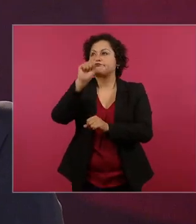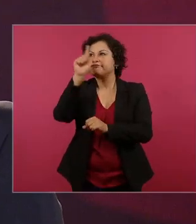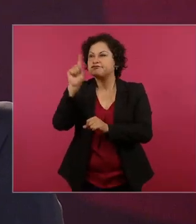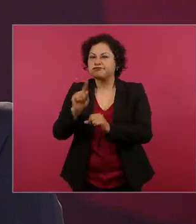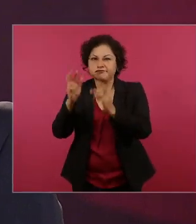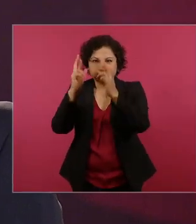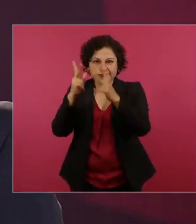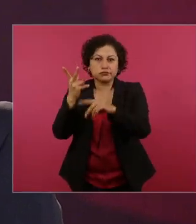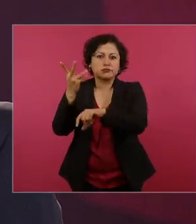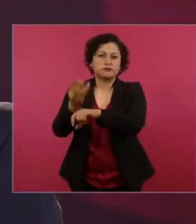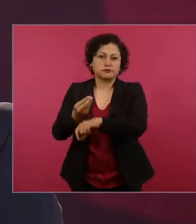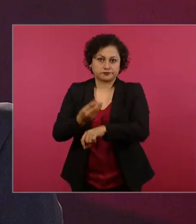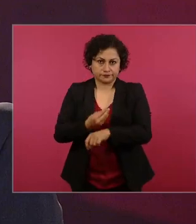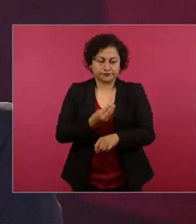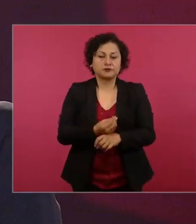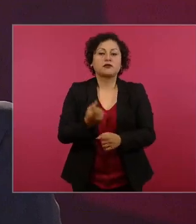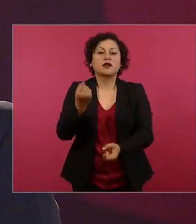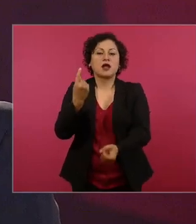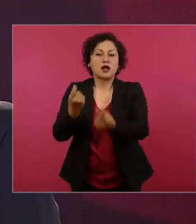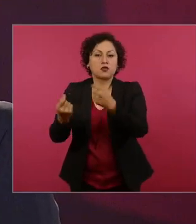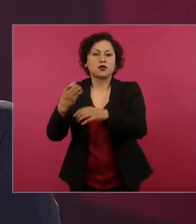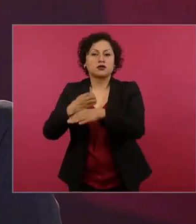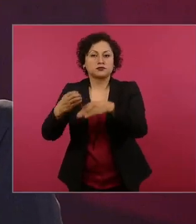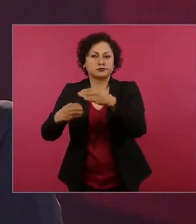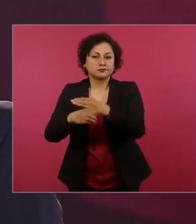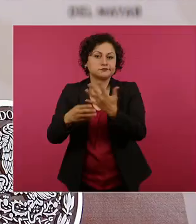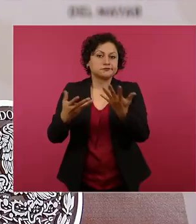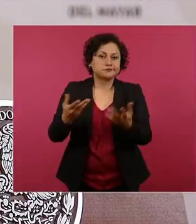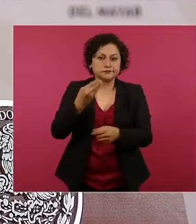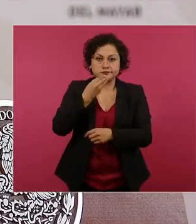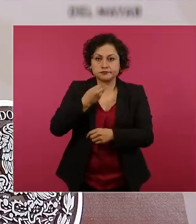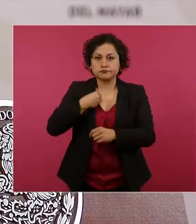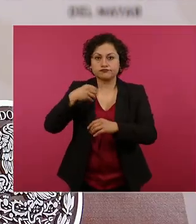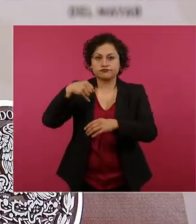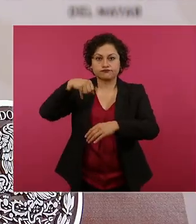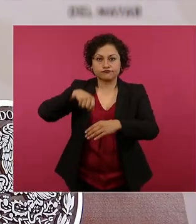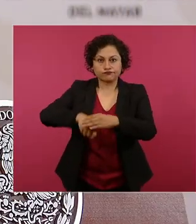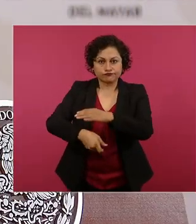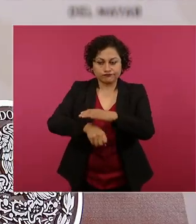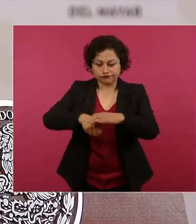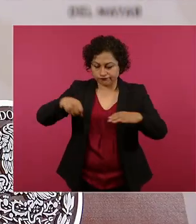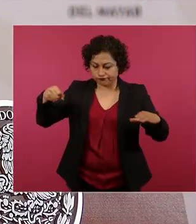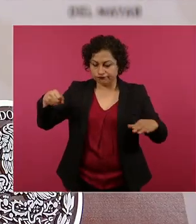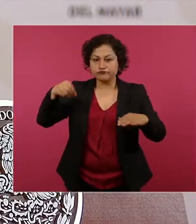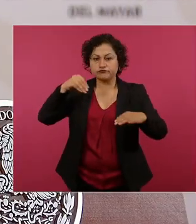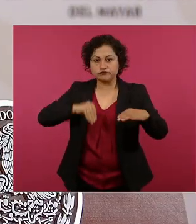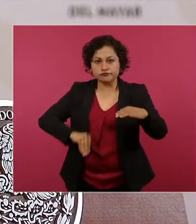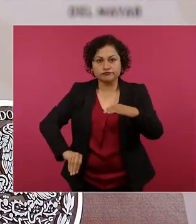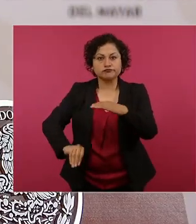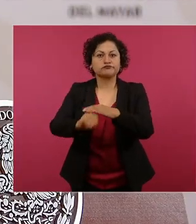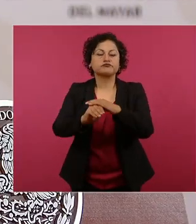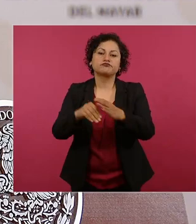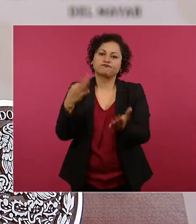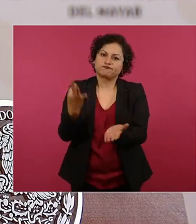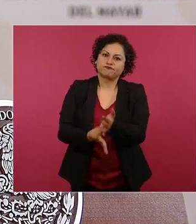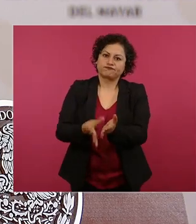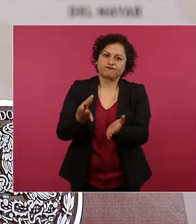hicieron algunas obras que implicaron perforaciones, incorporación de acero para reforzamiento,